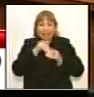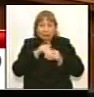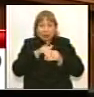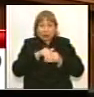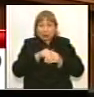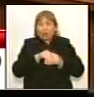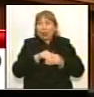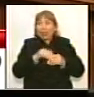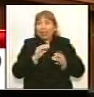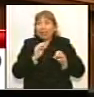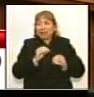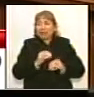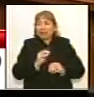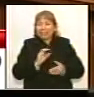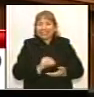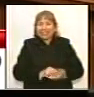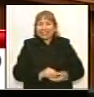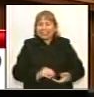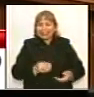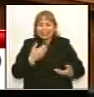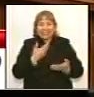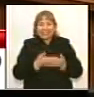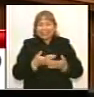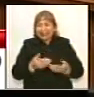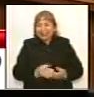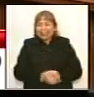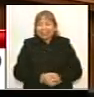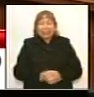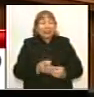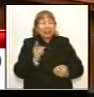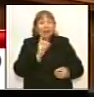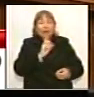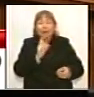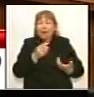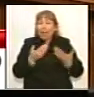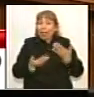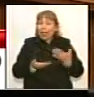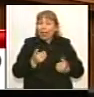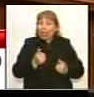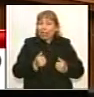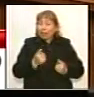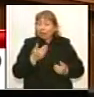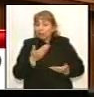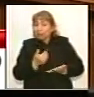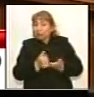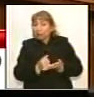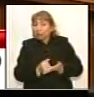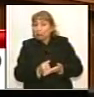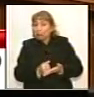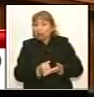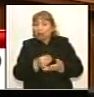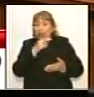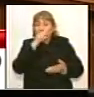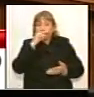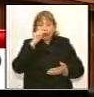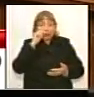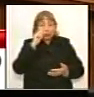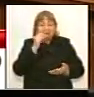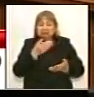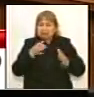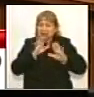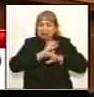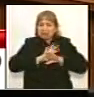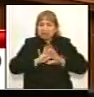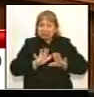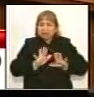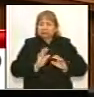serio, hagamos un proyecto que no sea exprés y que no ayude a los investigados por lavado de activos, y llenemos el vacío que